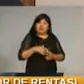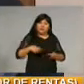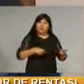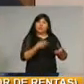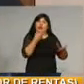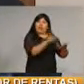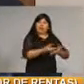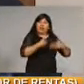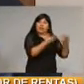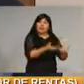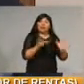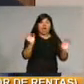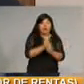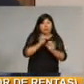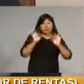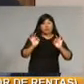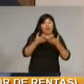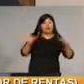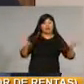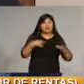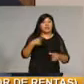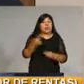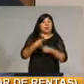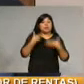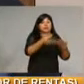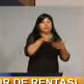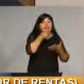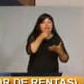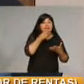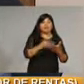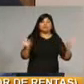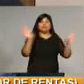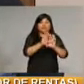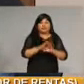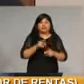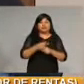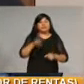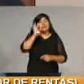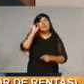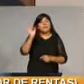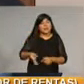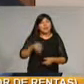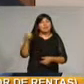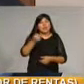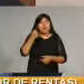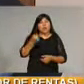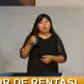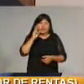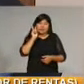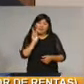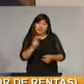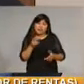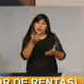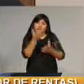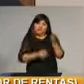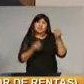eso es uno de los motivos no la más importantes también tenemos otros motivos que es el hecho de que no emitan comprobantes de venta